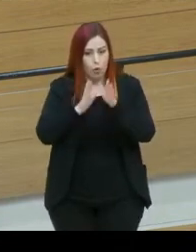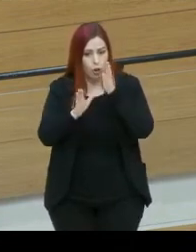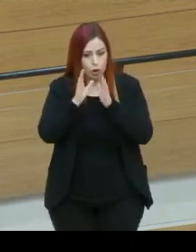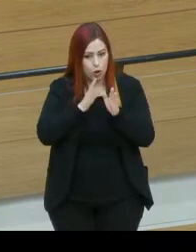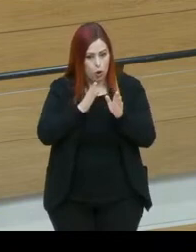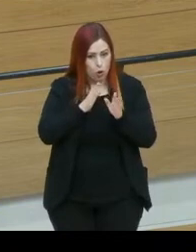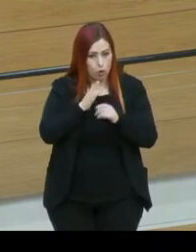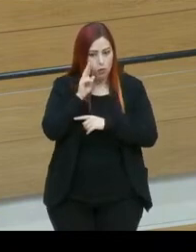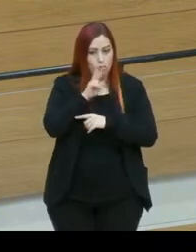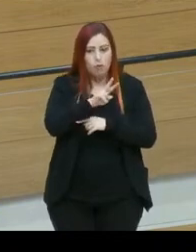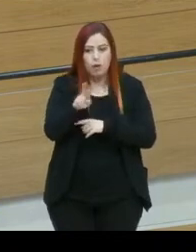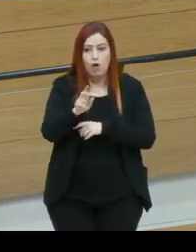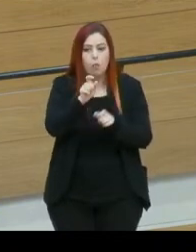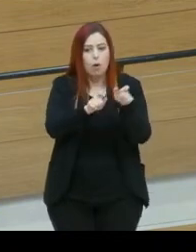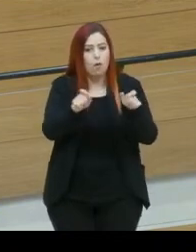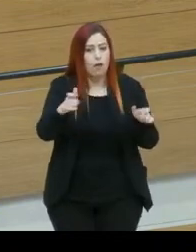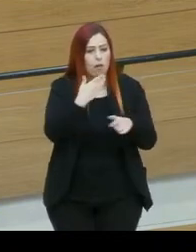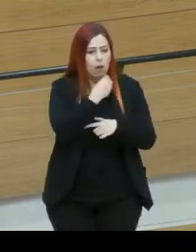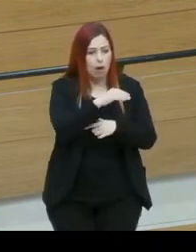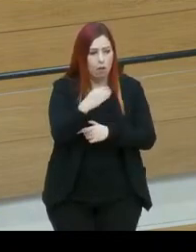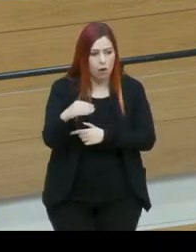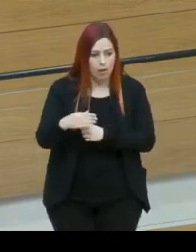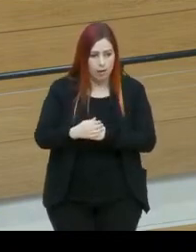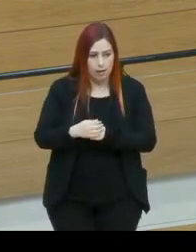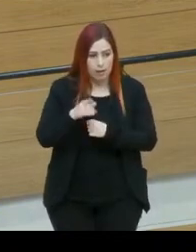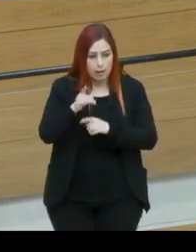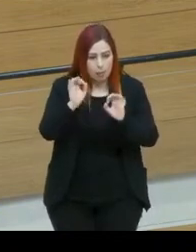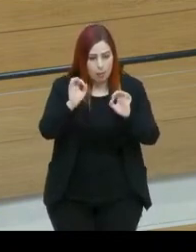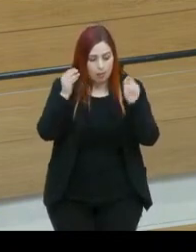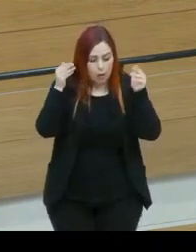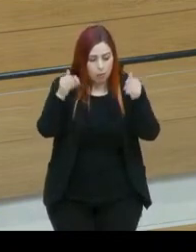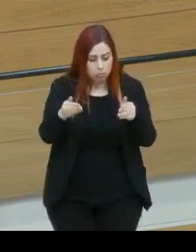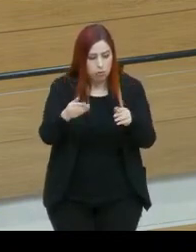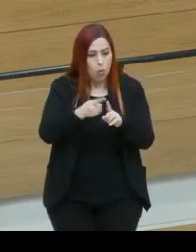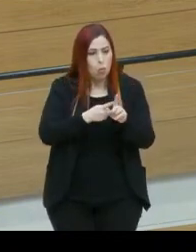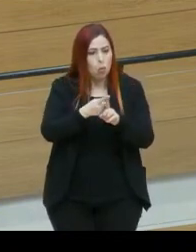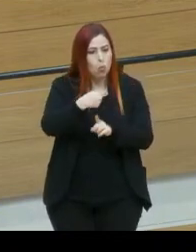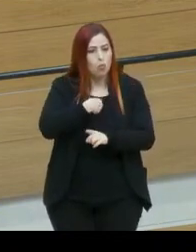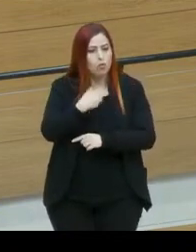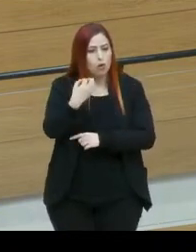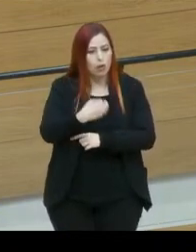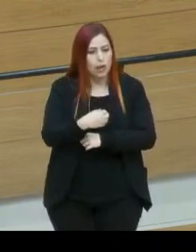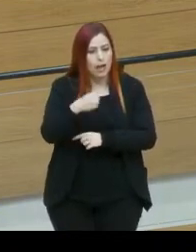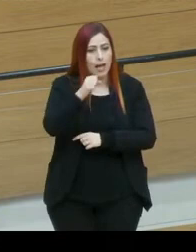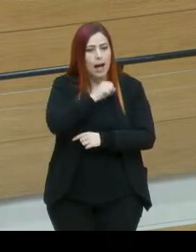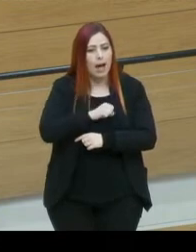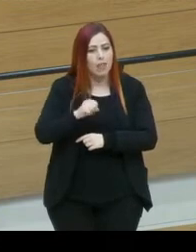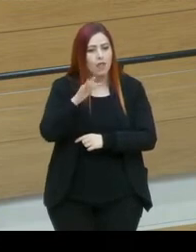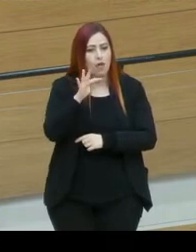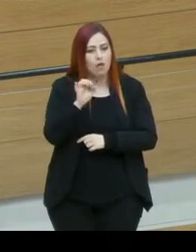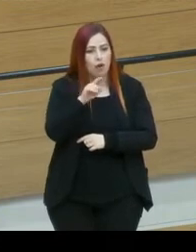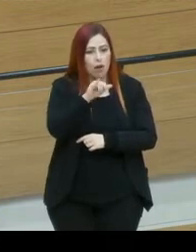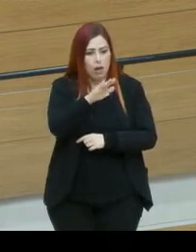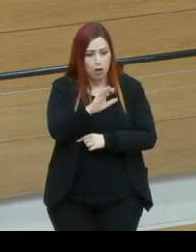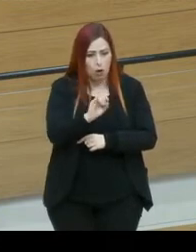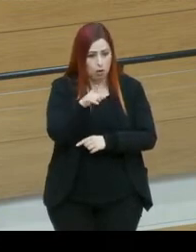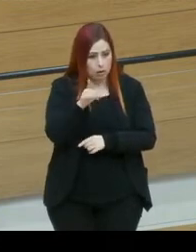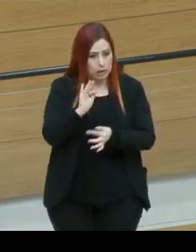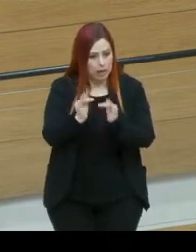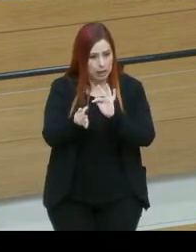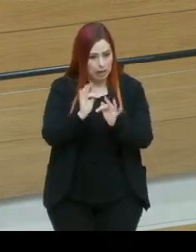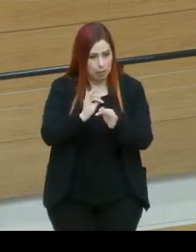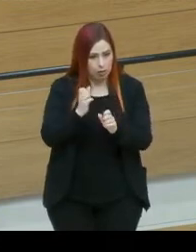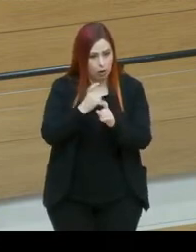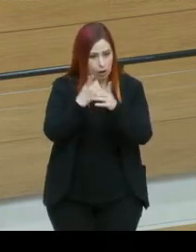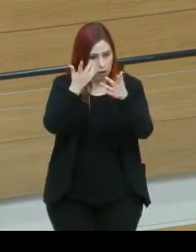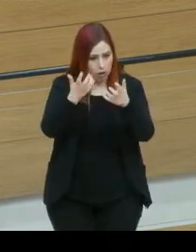la población adolescente y específicamente utilizo el ácido fólico como un posible tratamiento